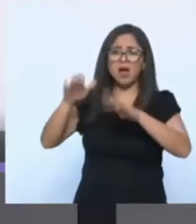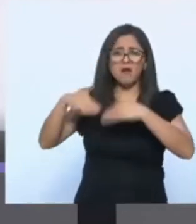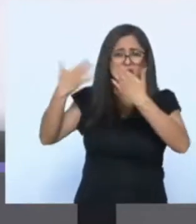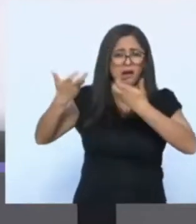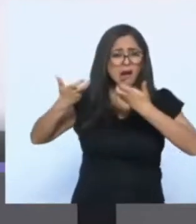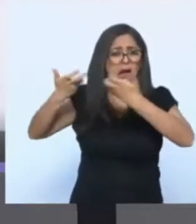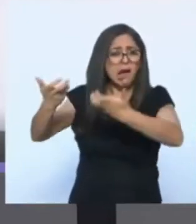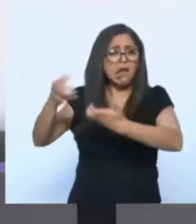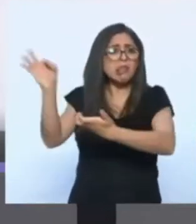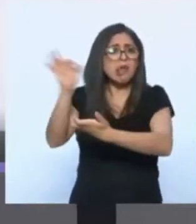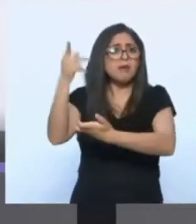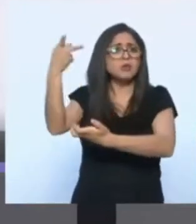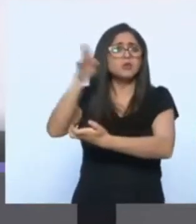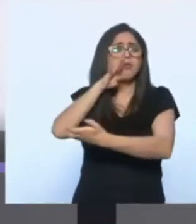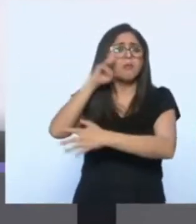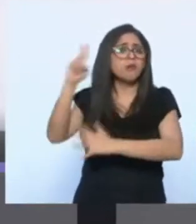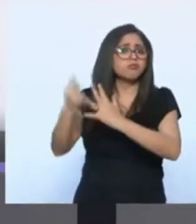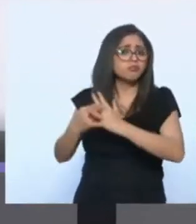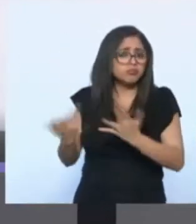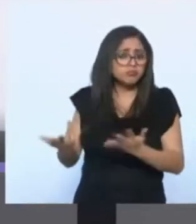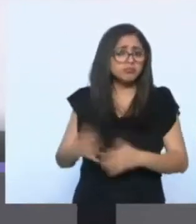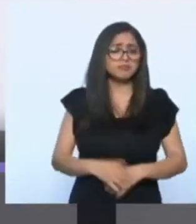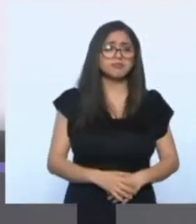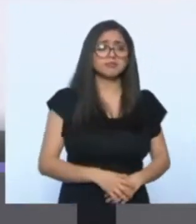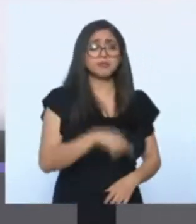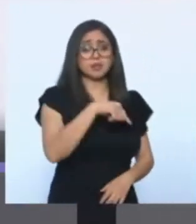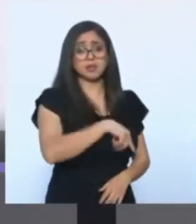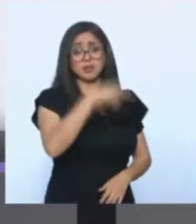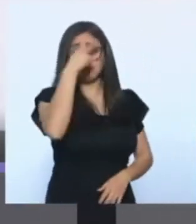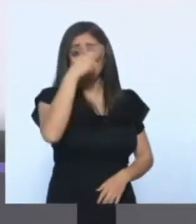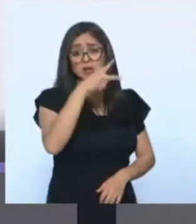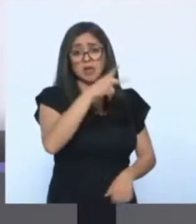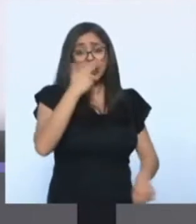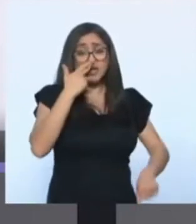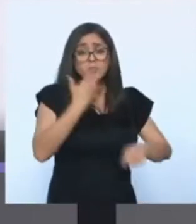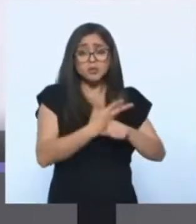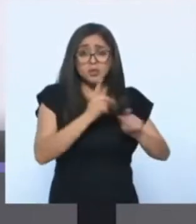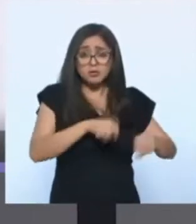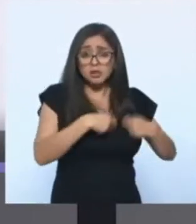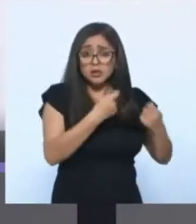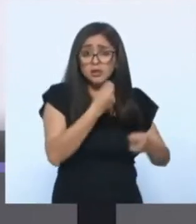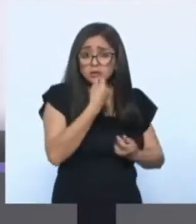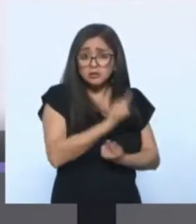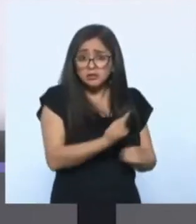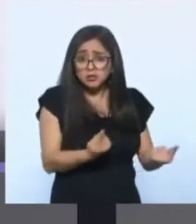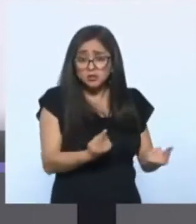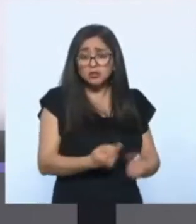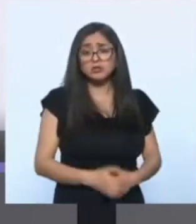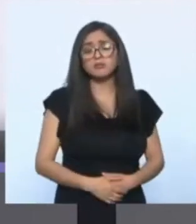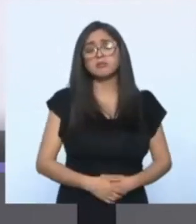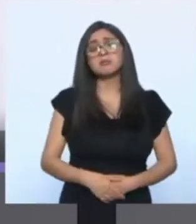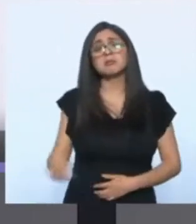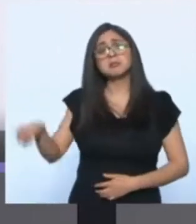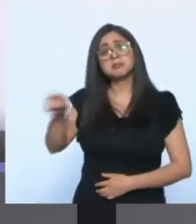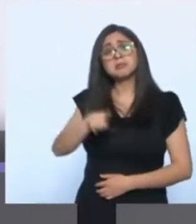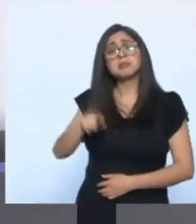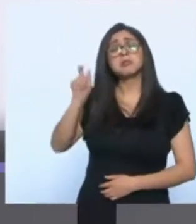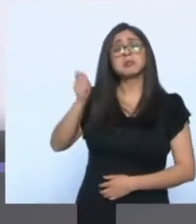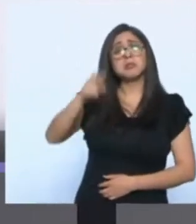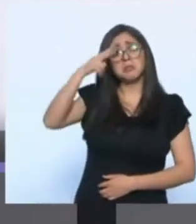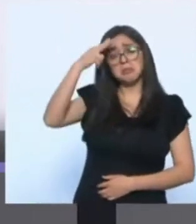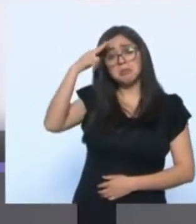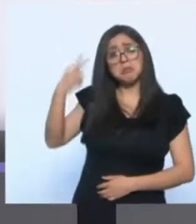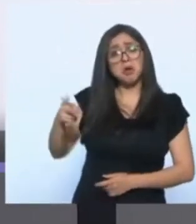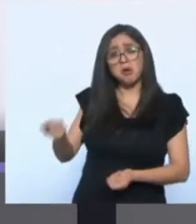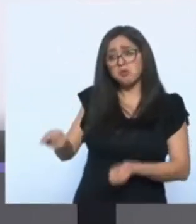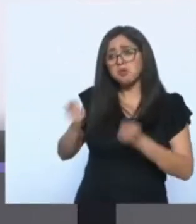tiene la obligación de velar por ellos? Si el Estado no es capaz de darnos la restauración del daño a las víctimas, pues no estamos